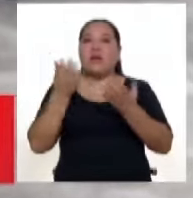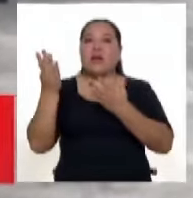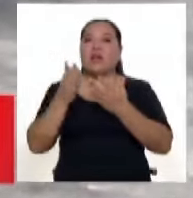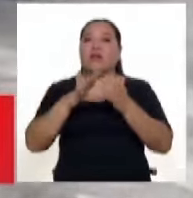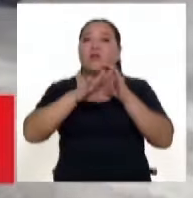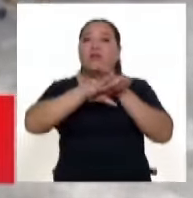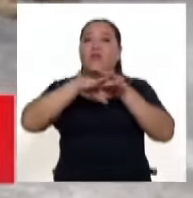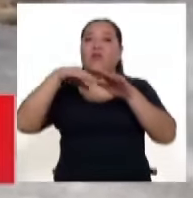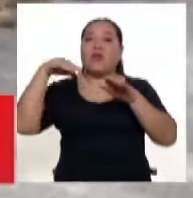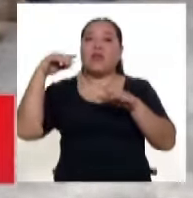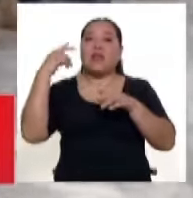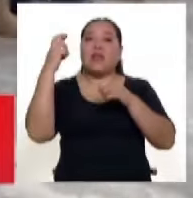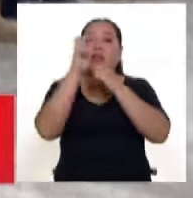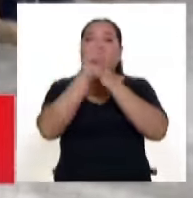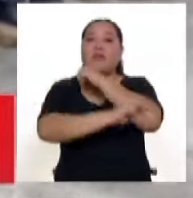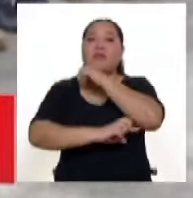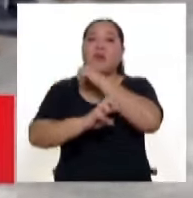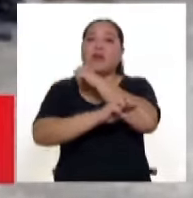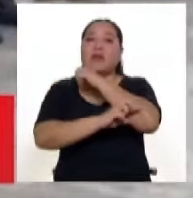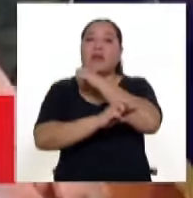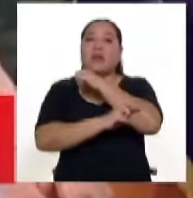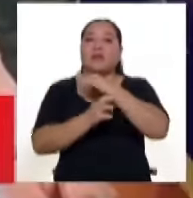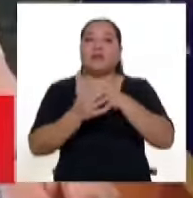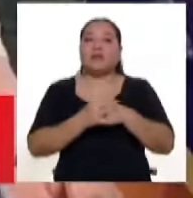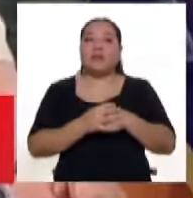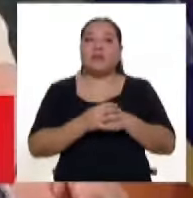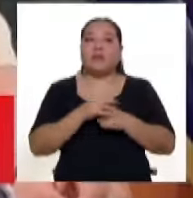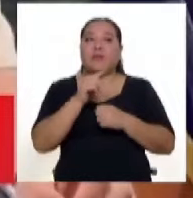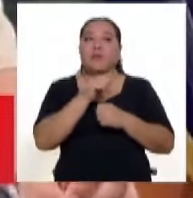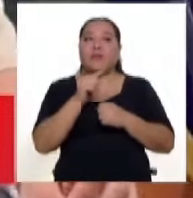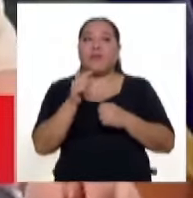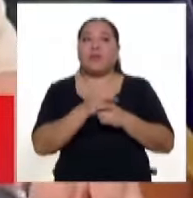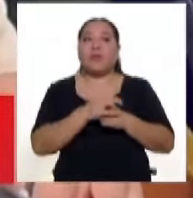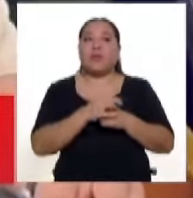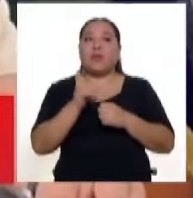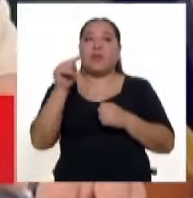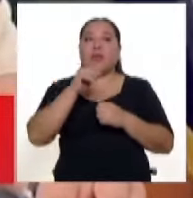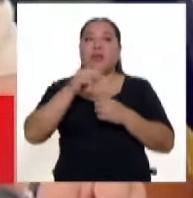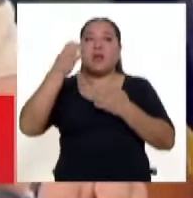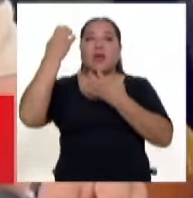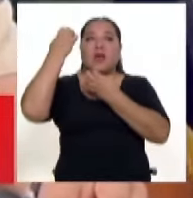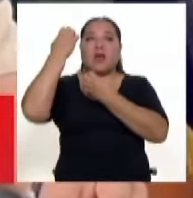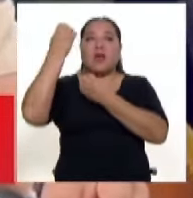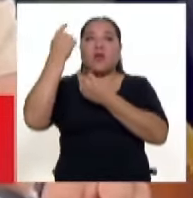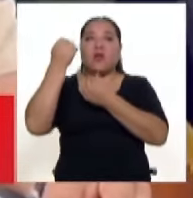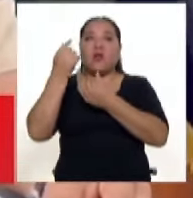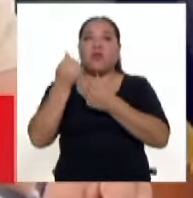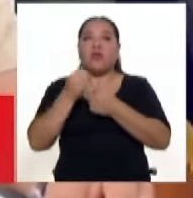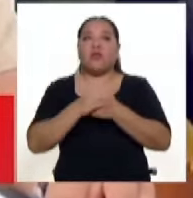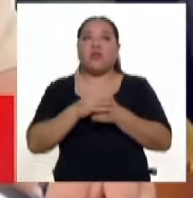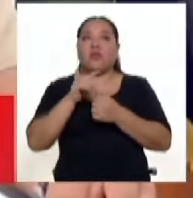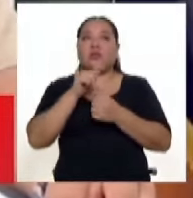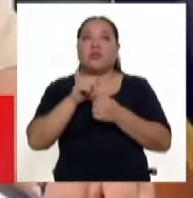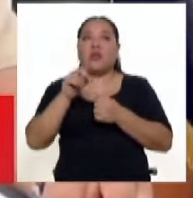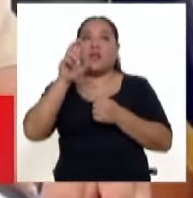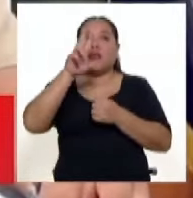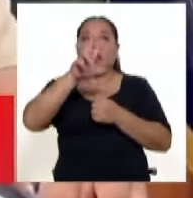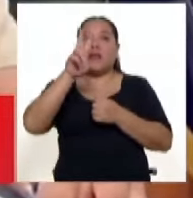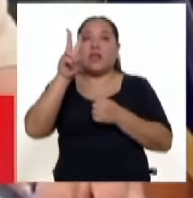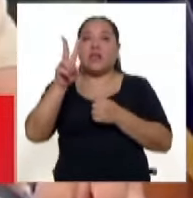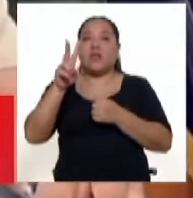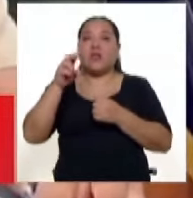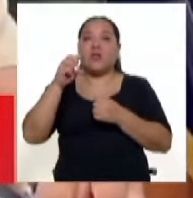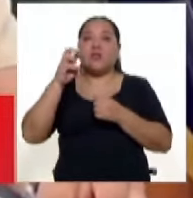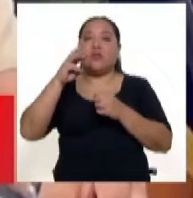vecino. Un operativo en el sector de la zona económica exclusiva, aproximadamente a 32